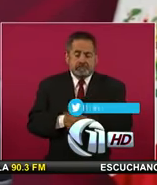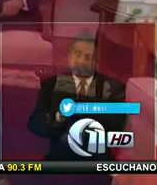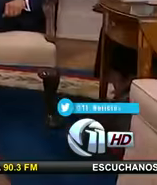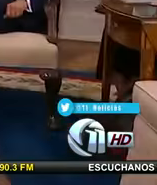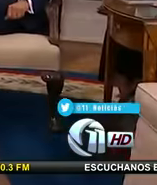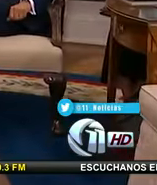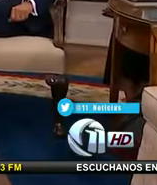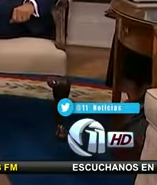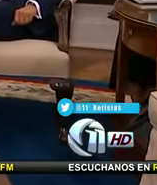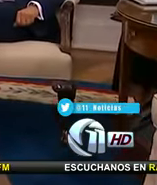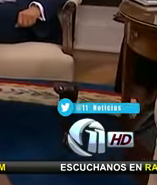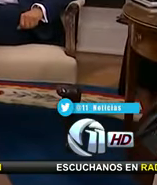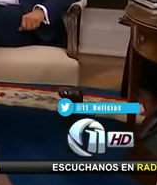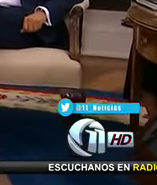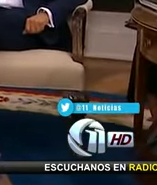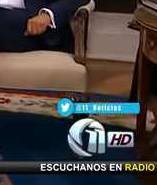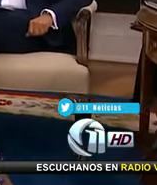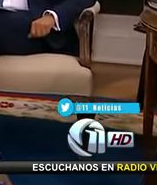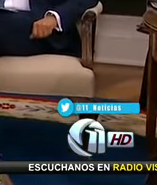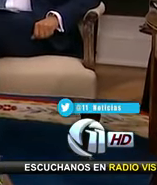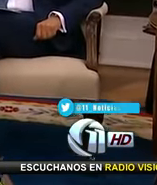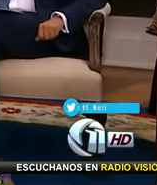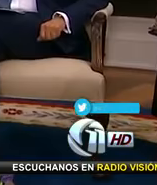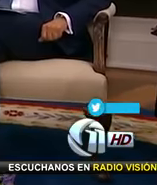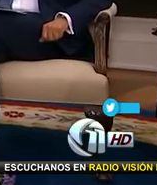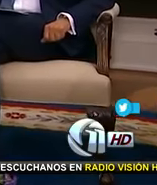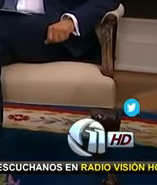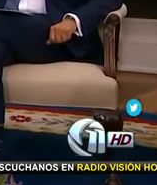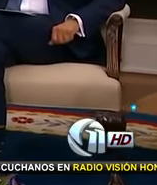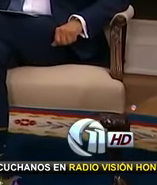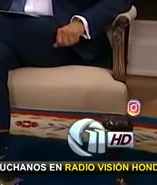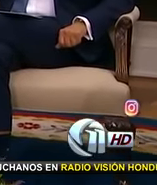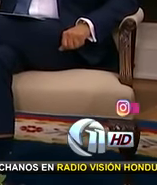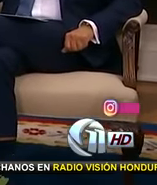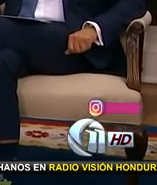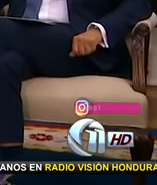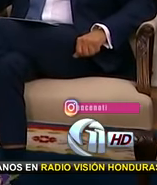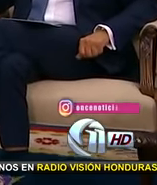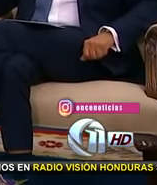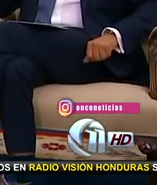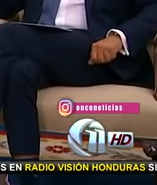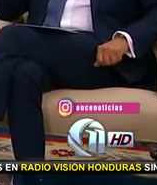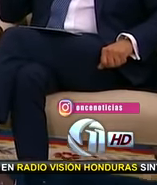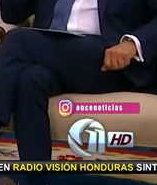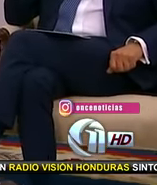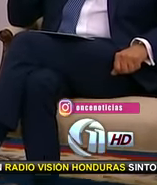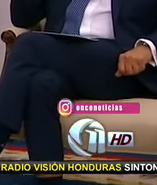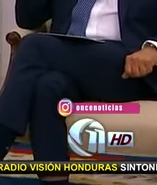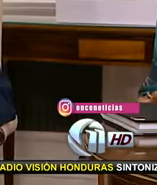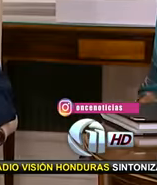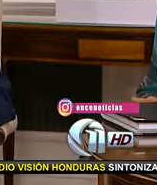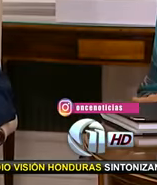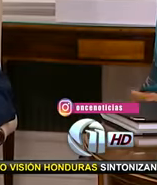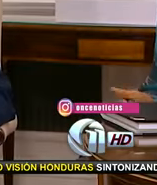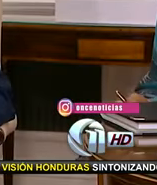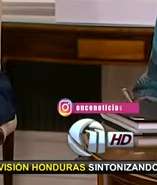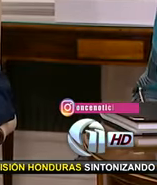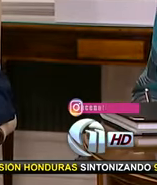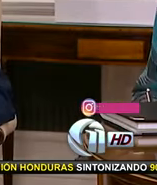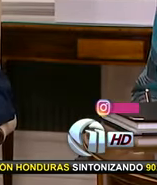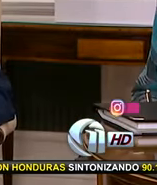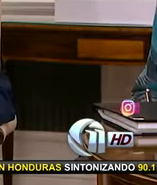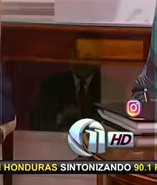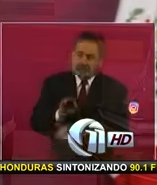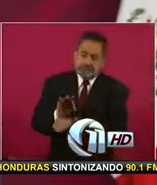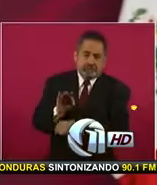López Obrador sobre sus peticiones migratorias y en un comunicado conjunto anunciaron un grupo de trabajo sobre migración laboral, pero no